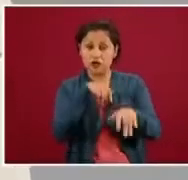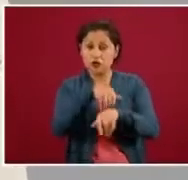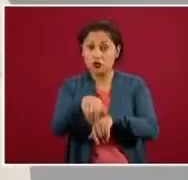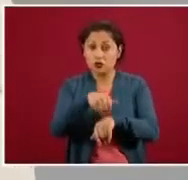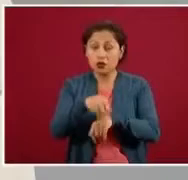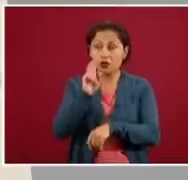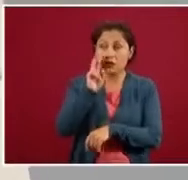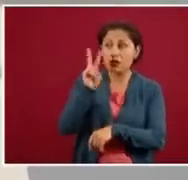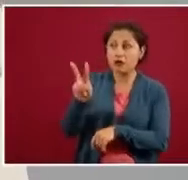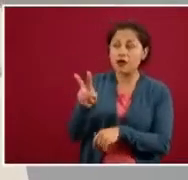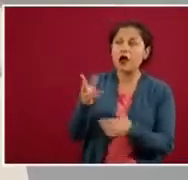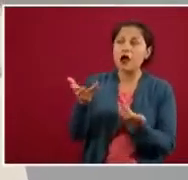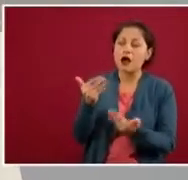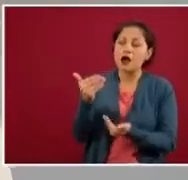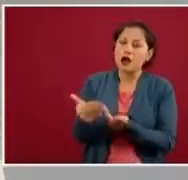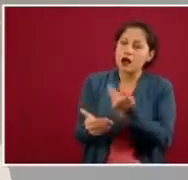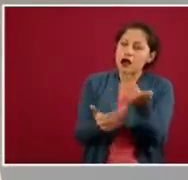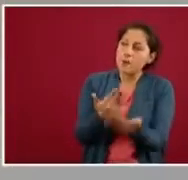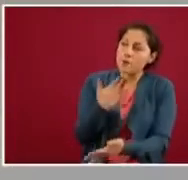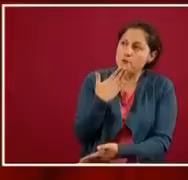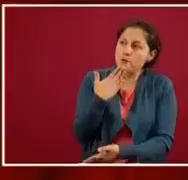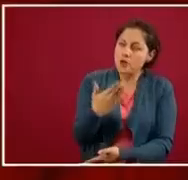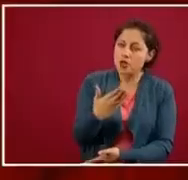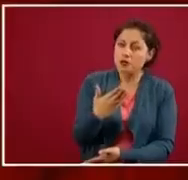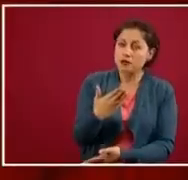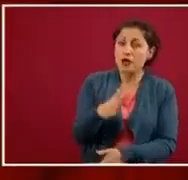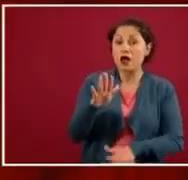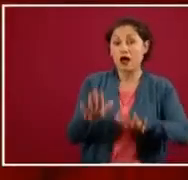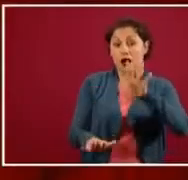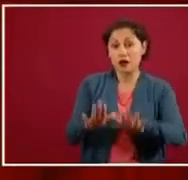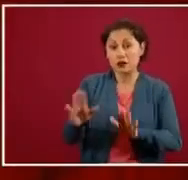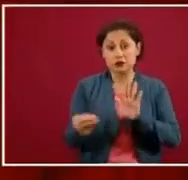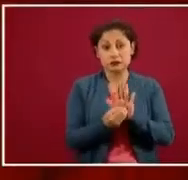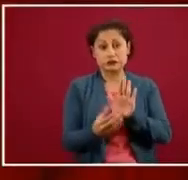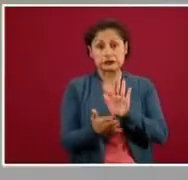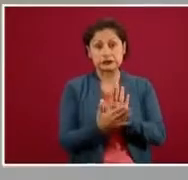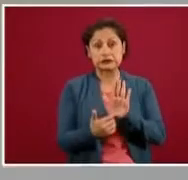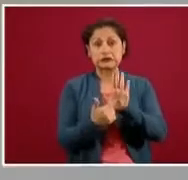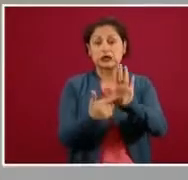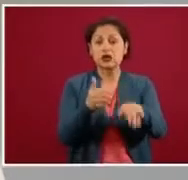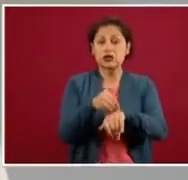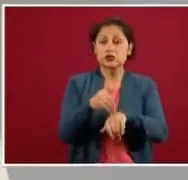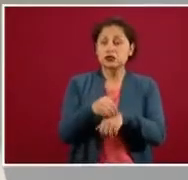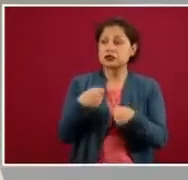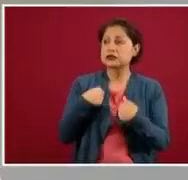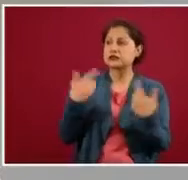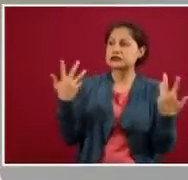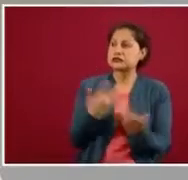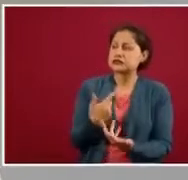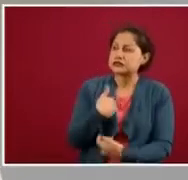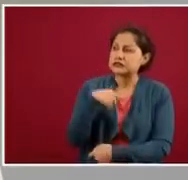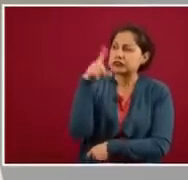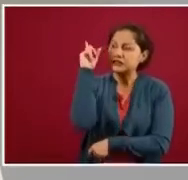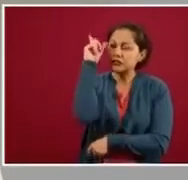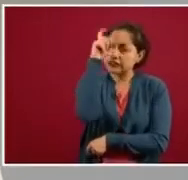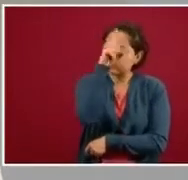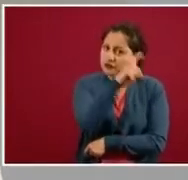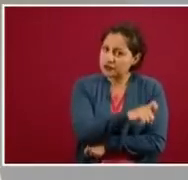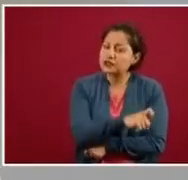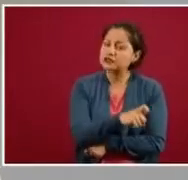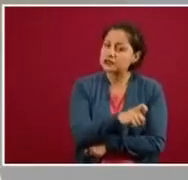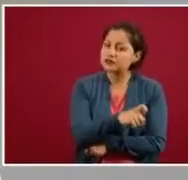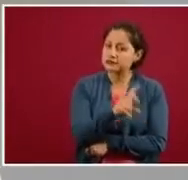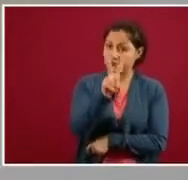está tan mal como pensaba. Y otras veces los datos nos van a decir, qué difícil, vamos a enfrentar una